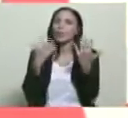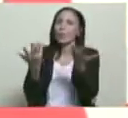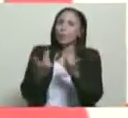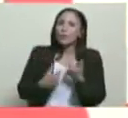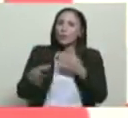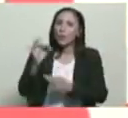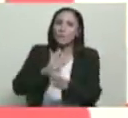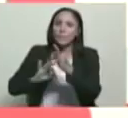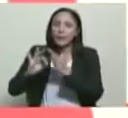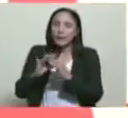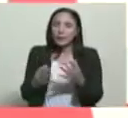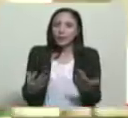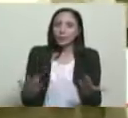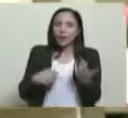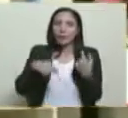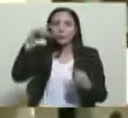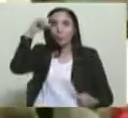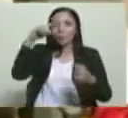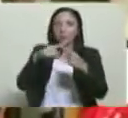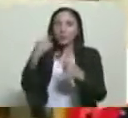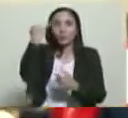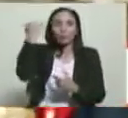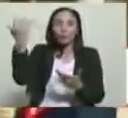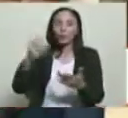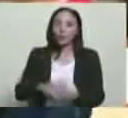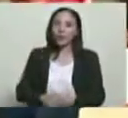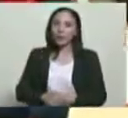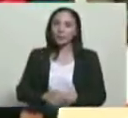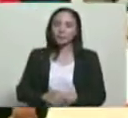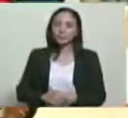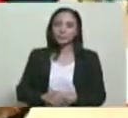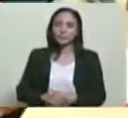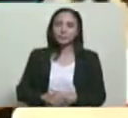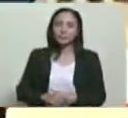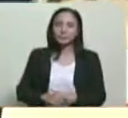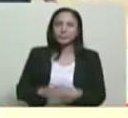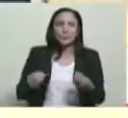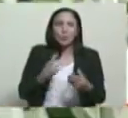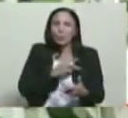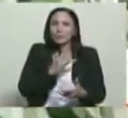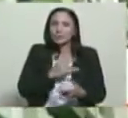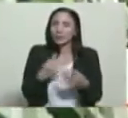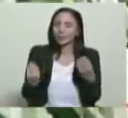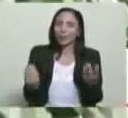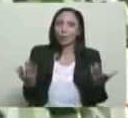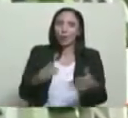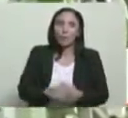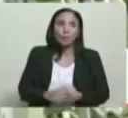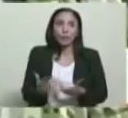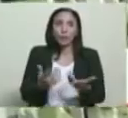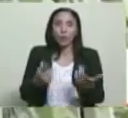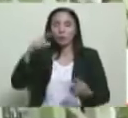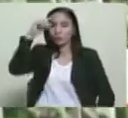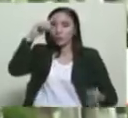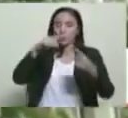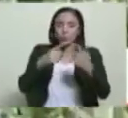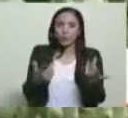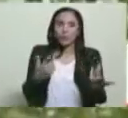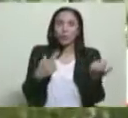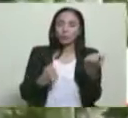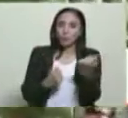presidente, cuál es su emprendimiento, cuál ha sido la satisfacción tan grande que es tener y contar con este